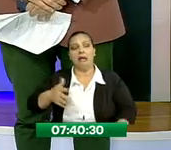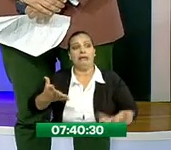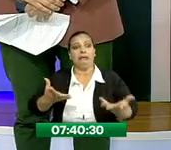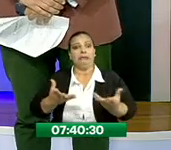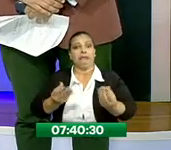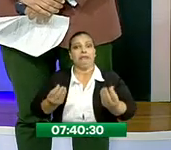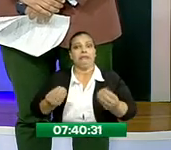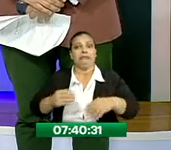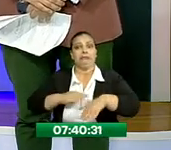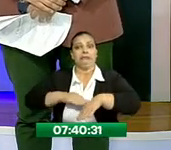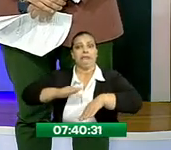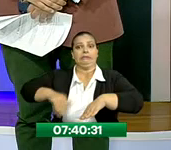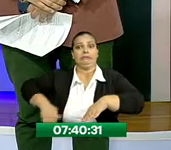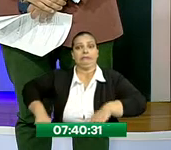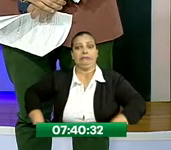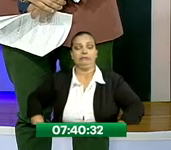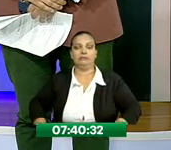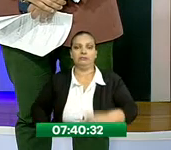siempre. Veamos la nota.